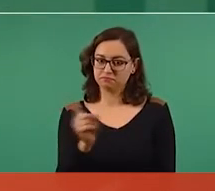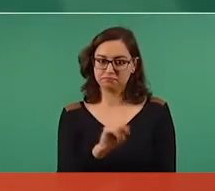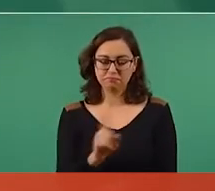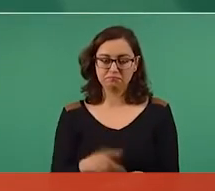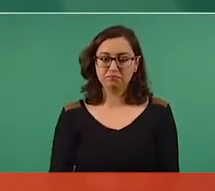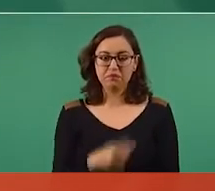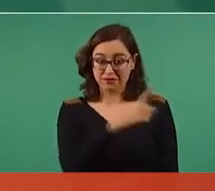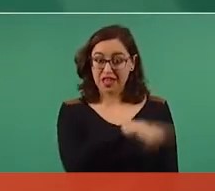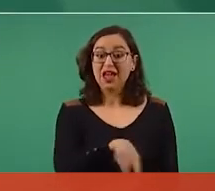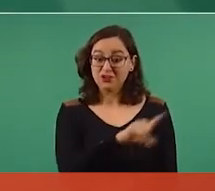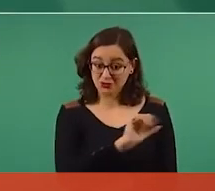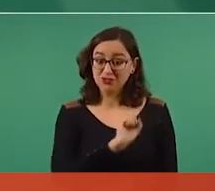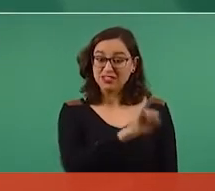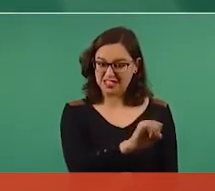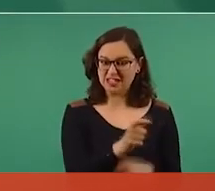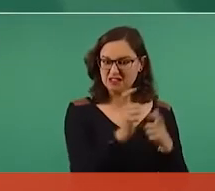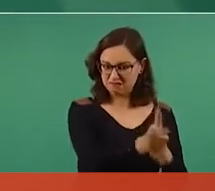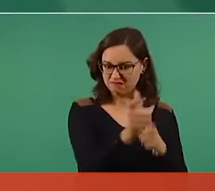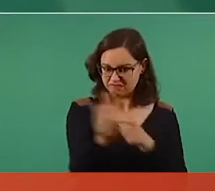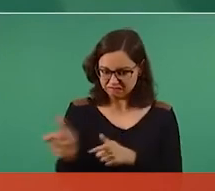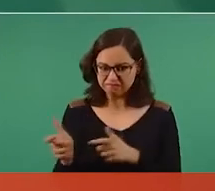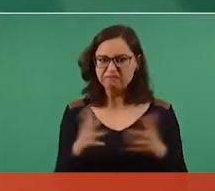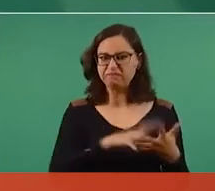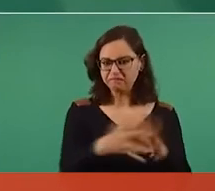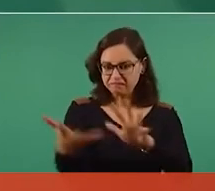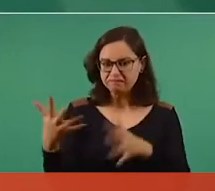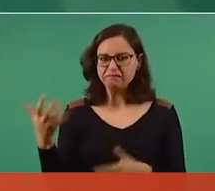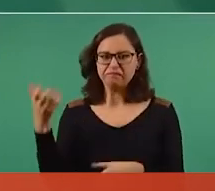somete, y eso no lo vamos a permitir.